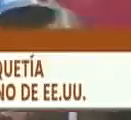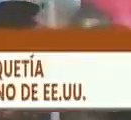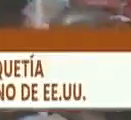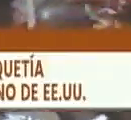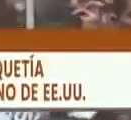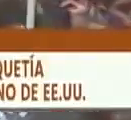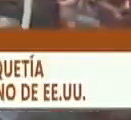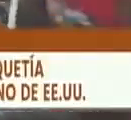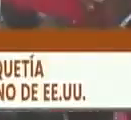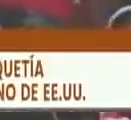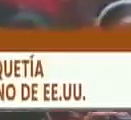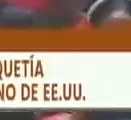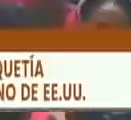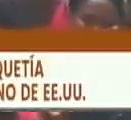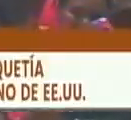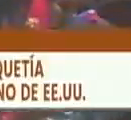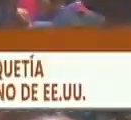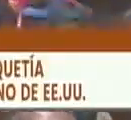¿verdad?